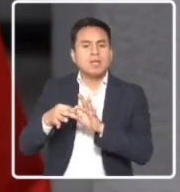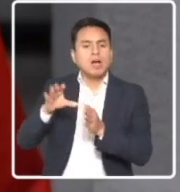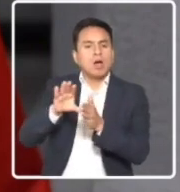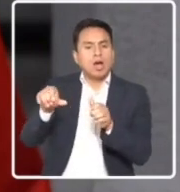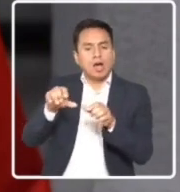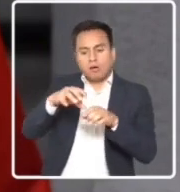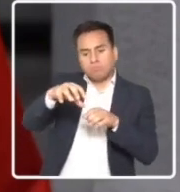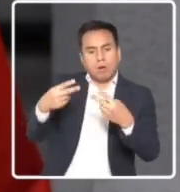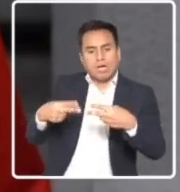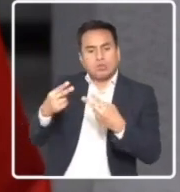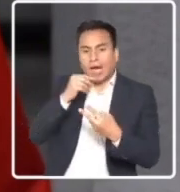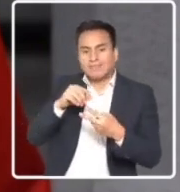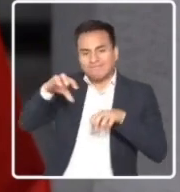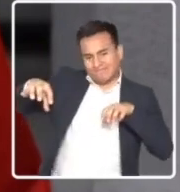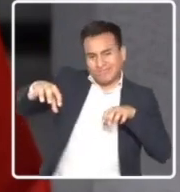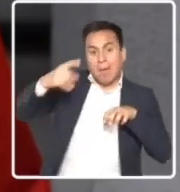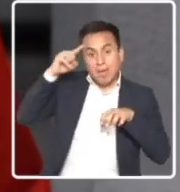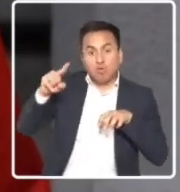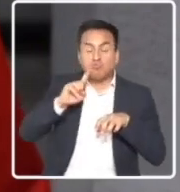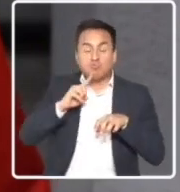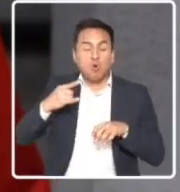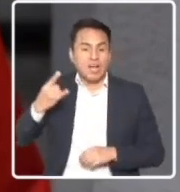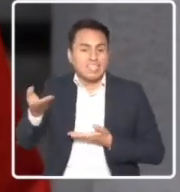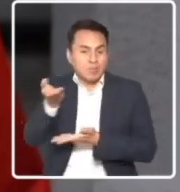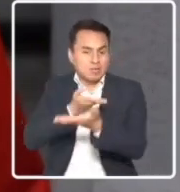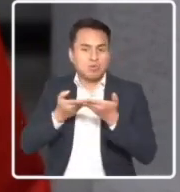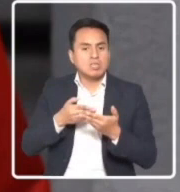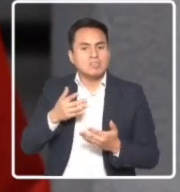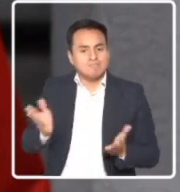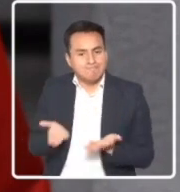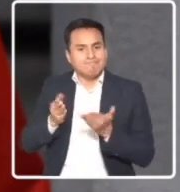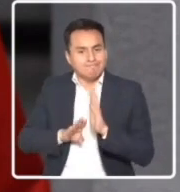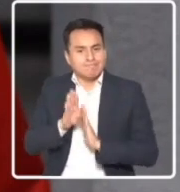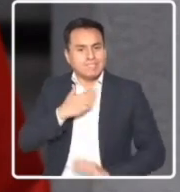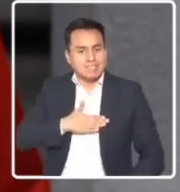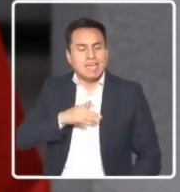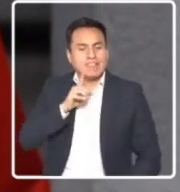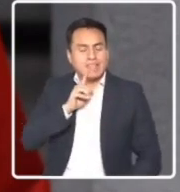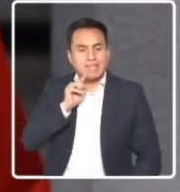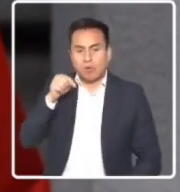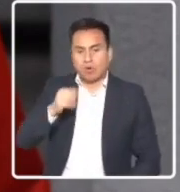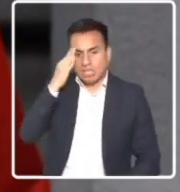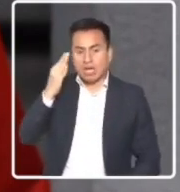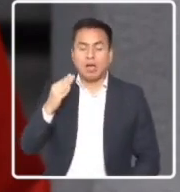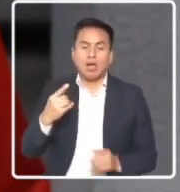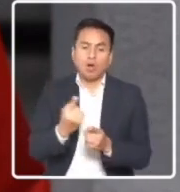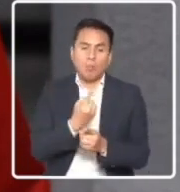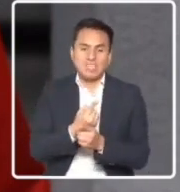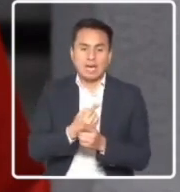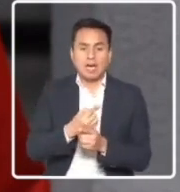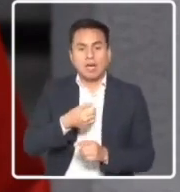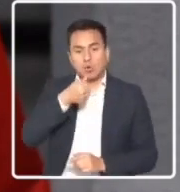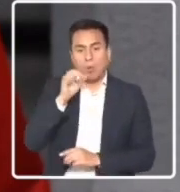fronteras, pero que compartimos sentido de urgencia e ímpetu, y tenemos hoy día, lo hemos podido conversar tanto en la